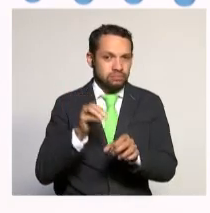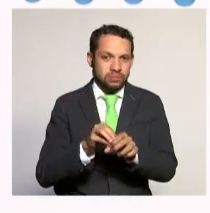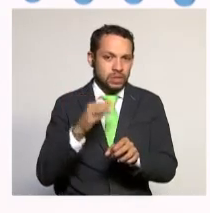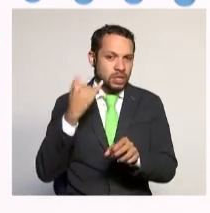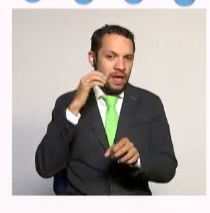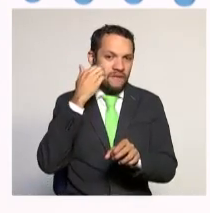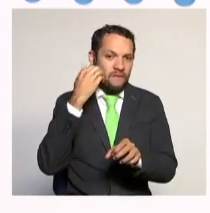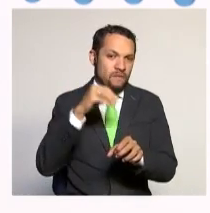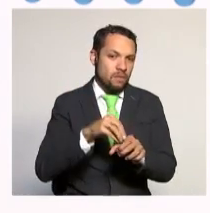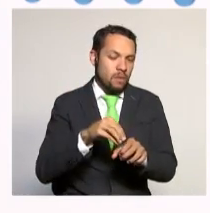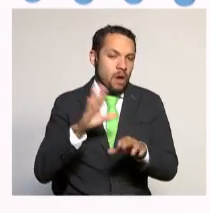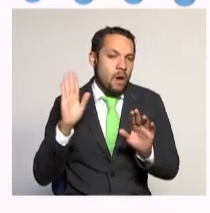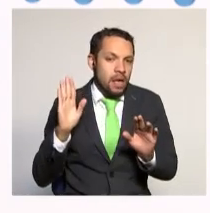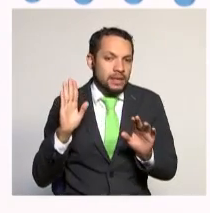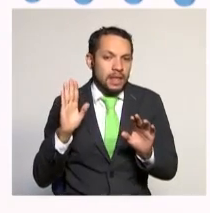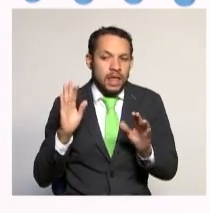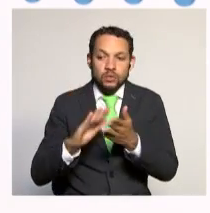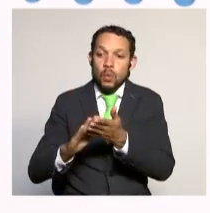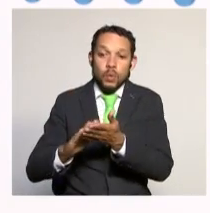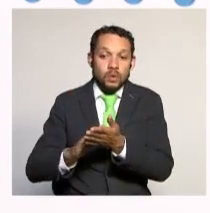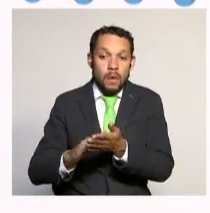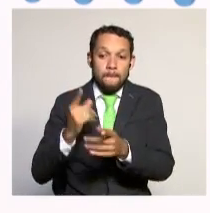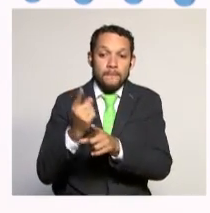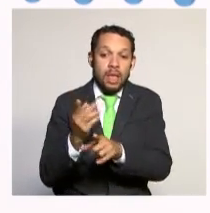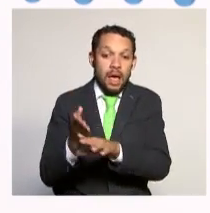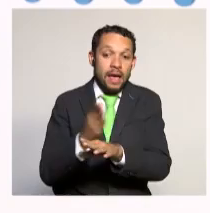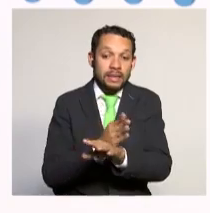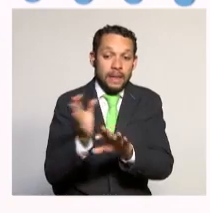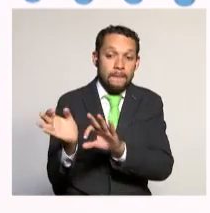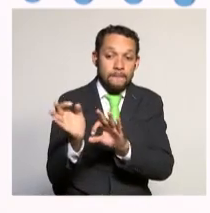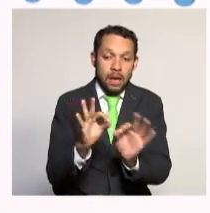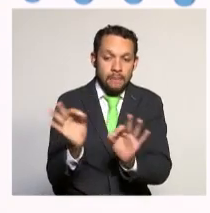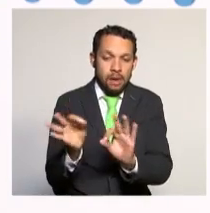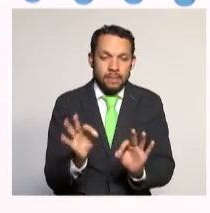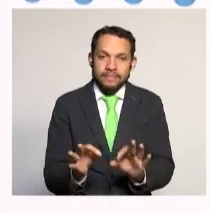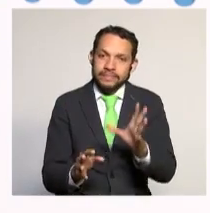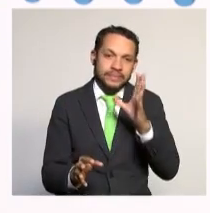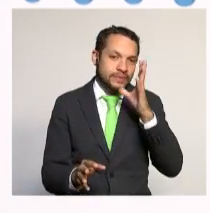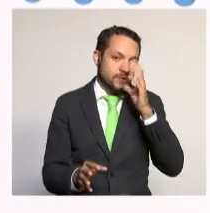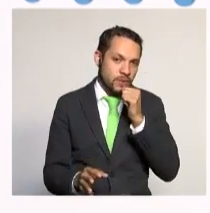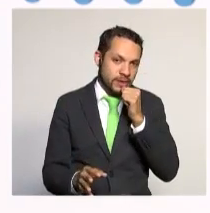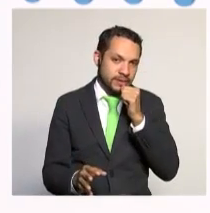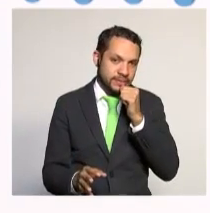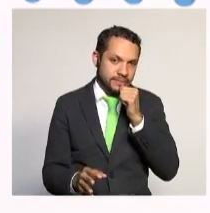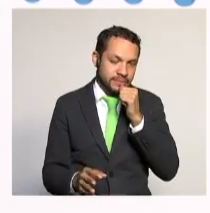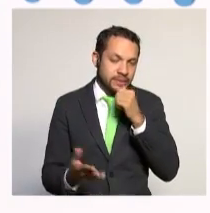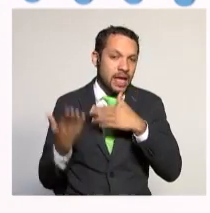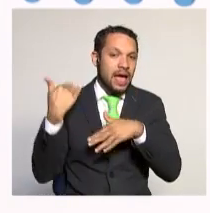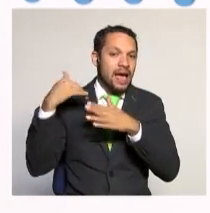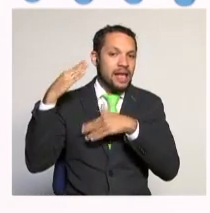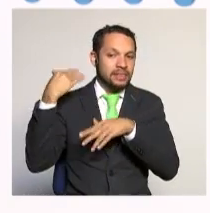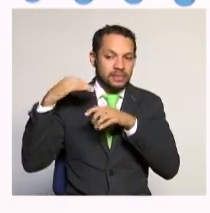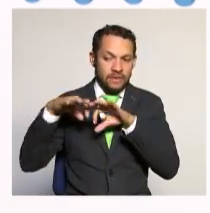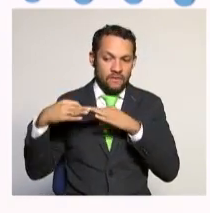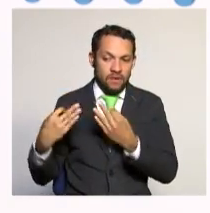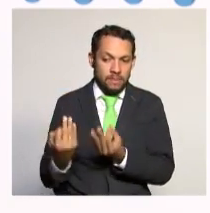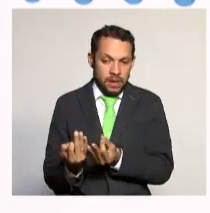instaurada. O sea que ya no se puede hacer básicamente nada. Pero conociendo el antecedente